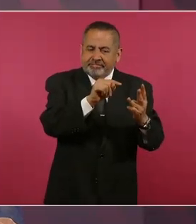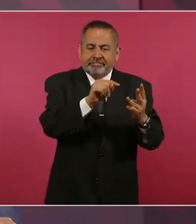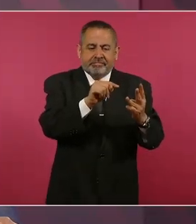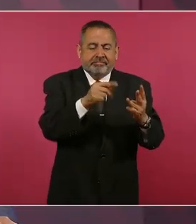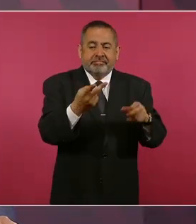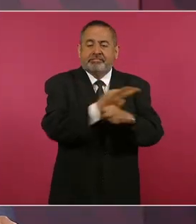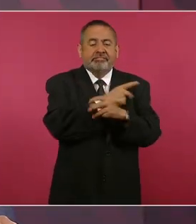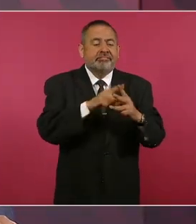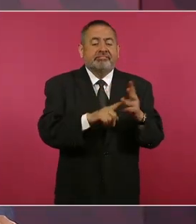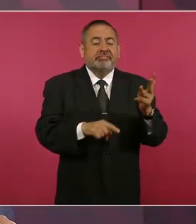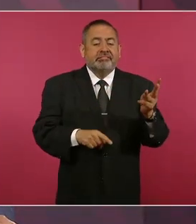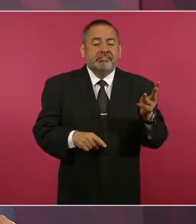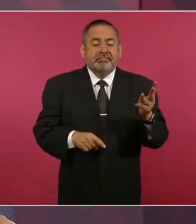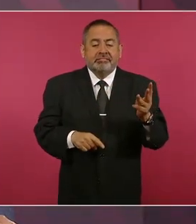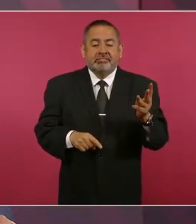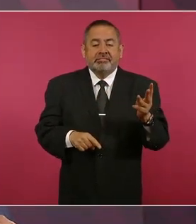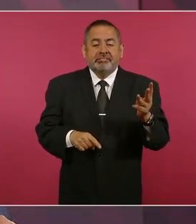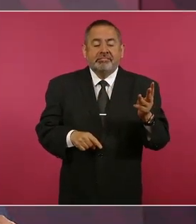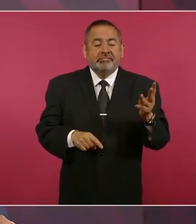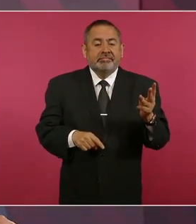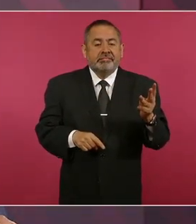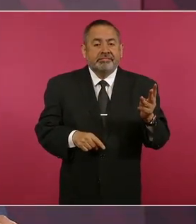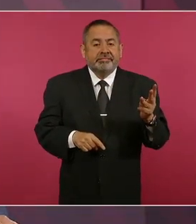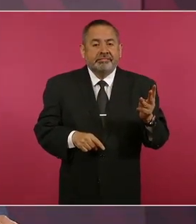lo que está sucediendo